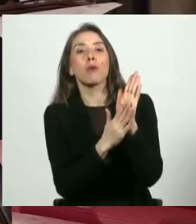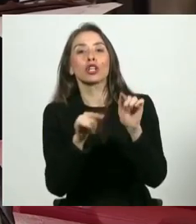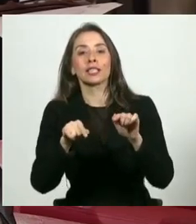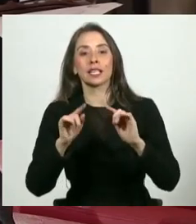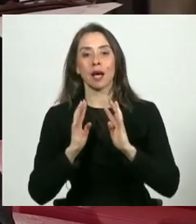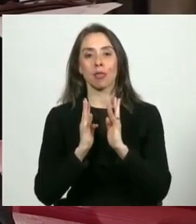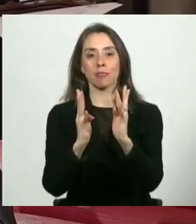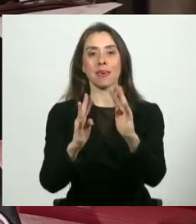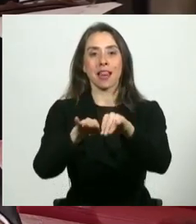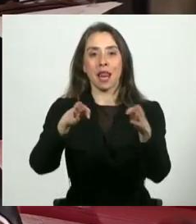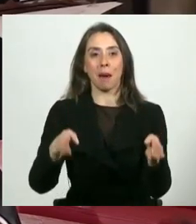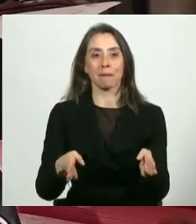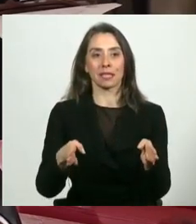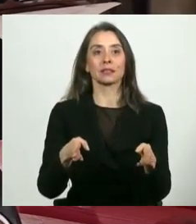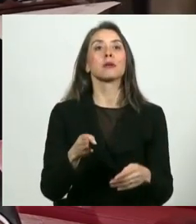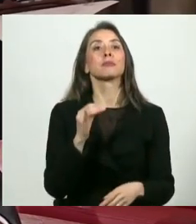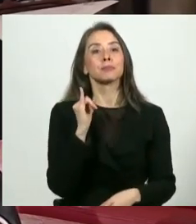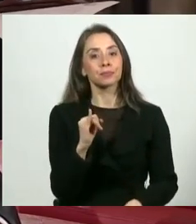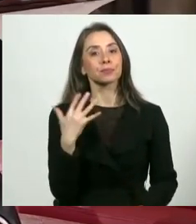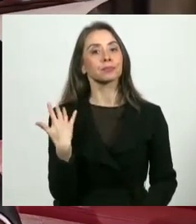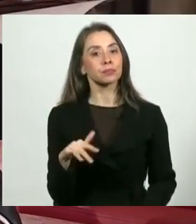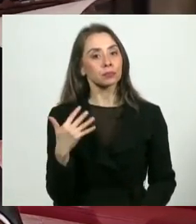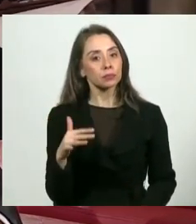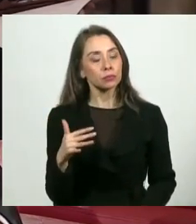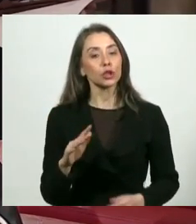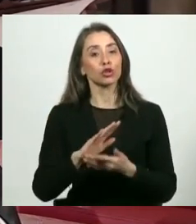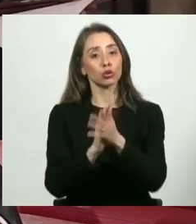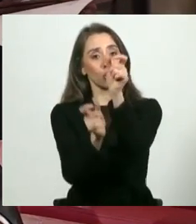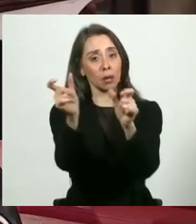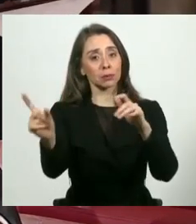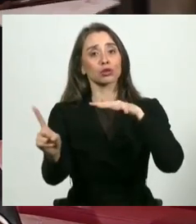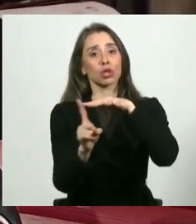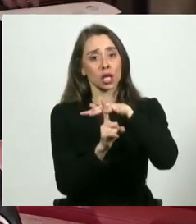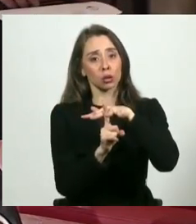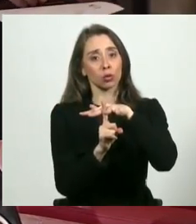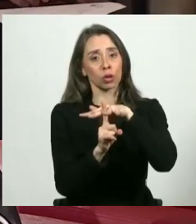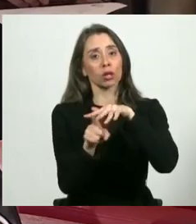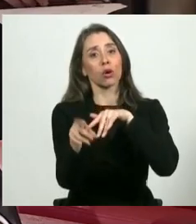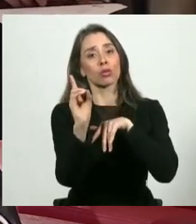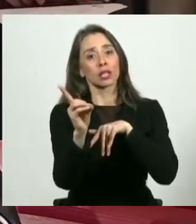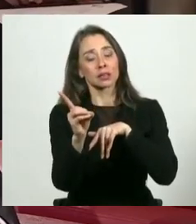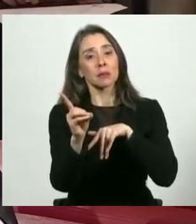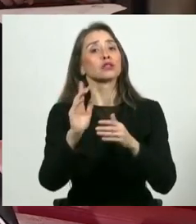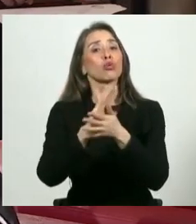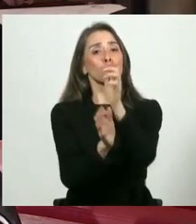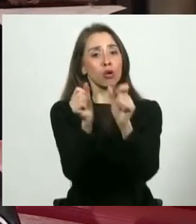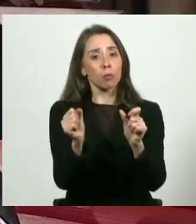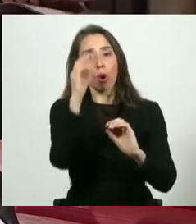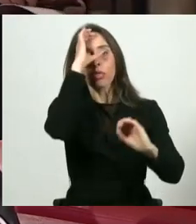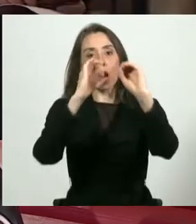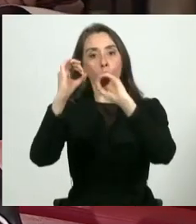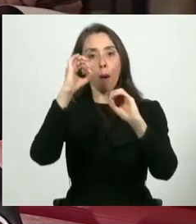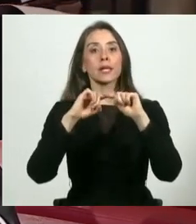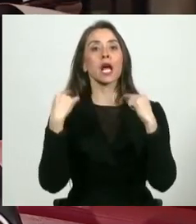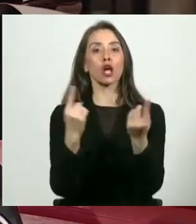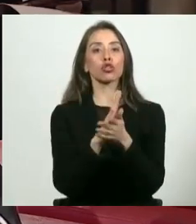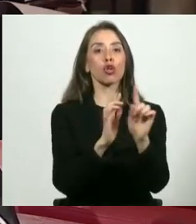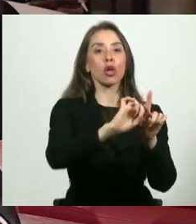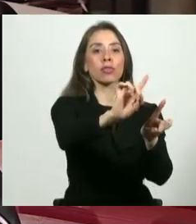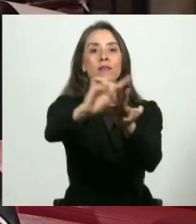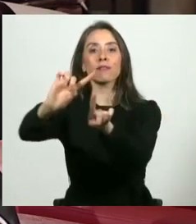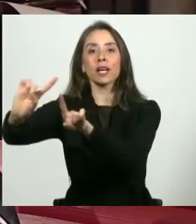panel. Pero sí, es importante incluir a todas las personas con discapacidad para que todos puedan opinar, porque todos tienen